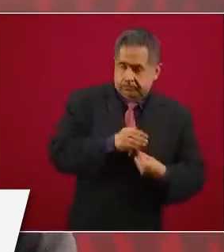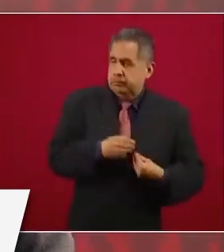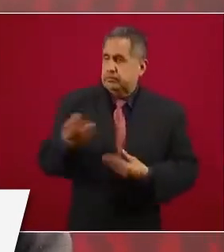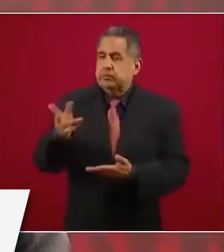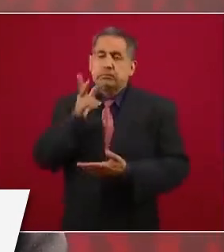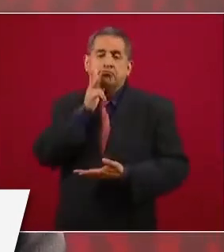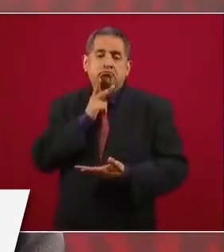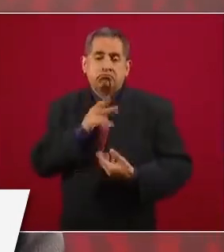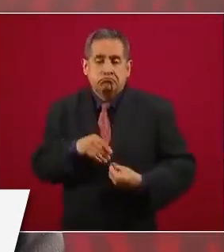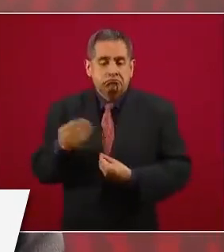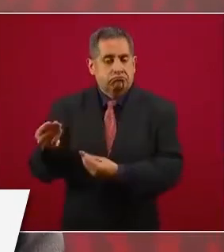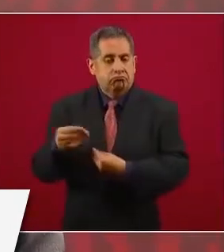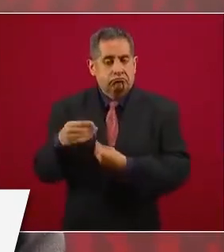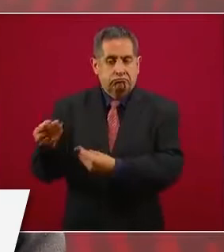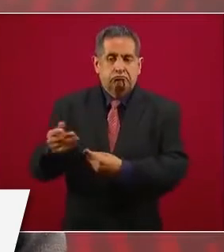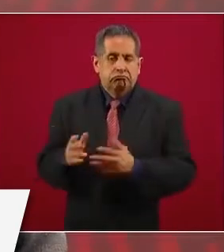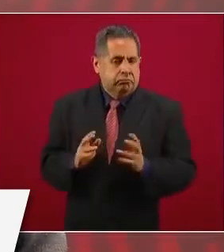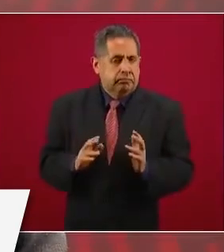petróleo.